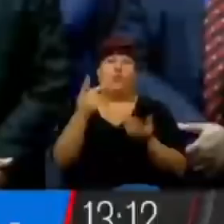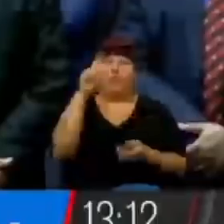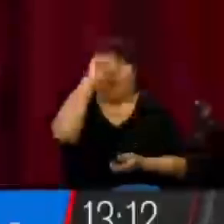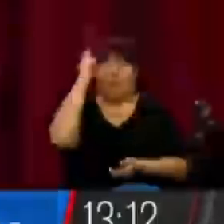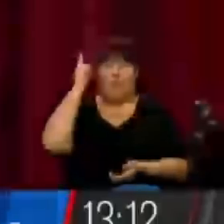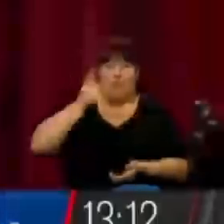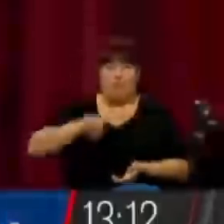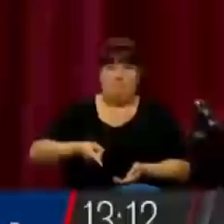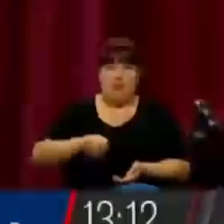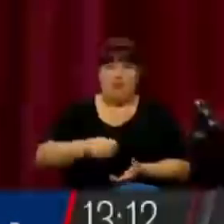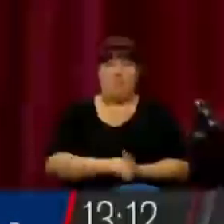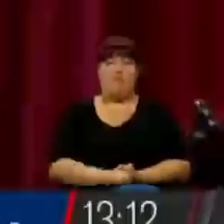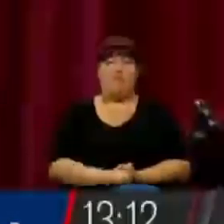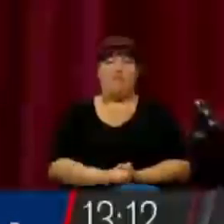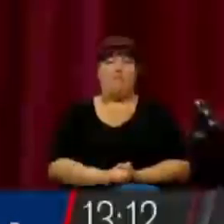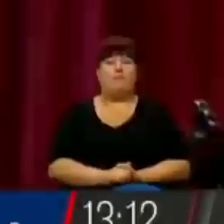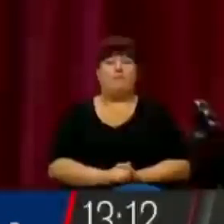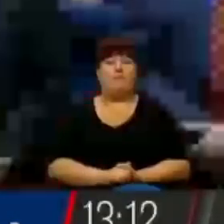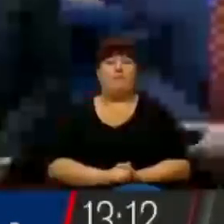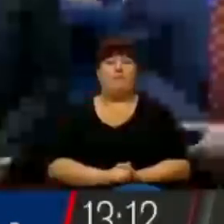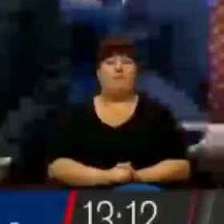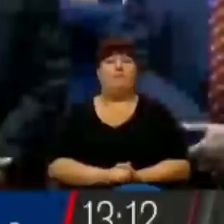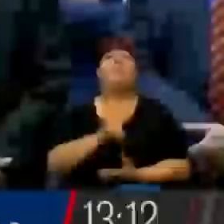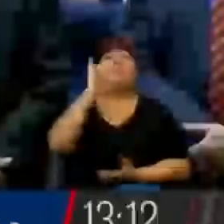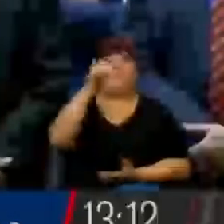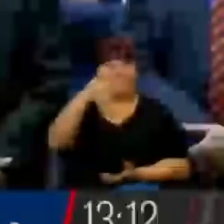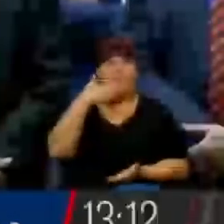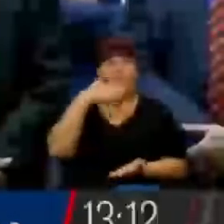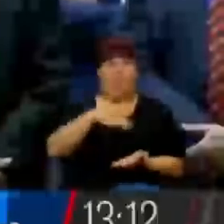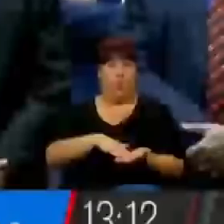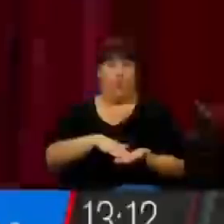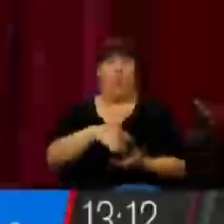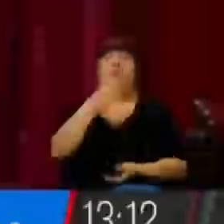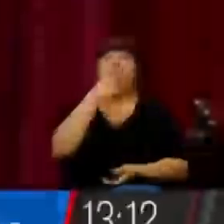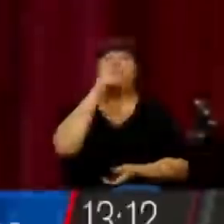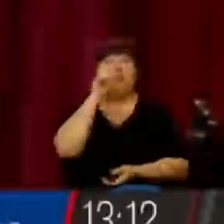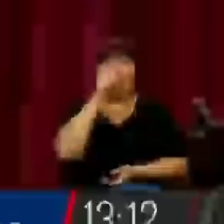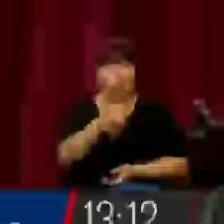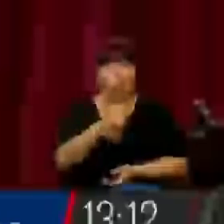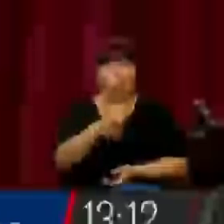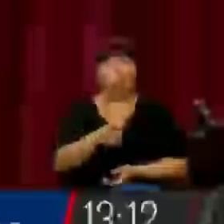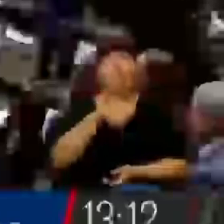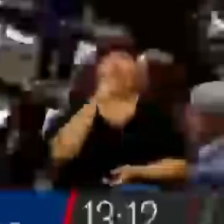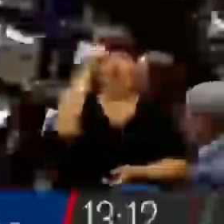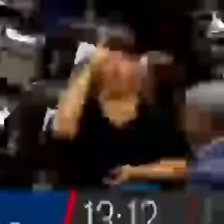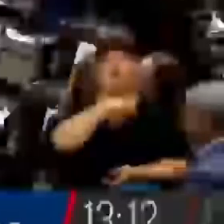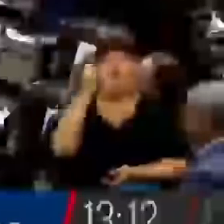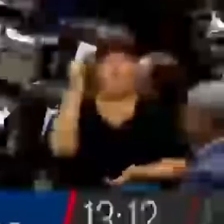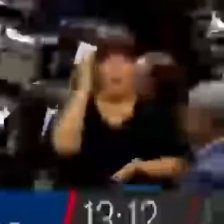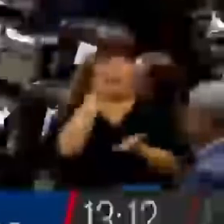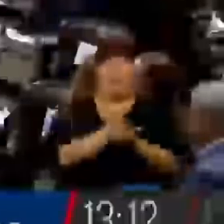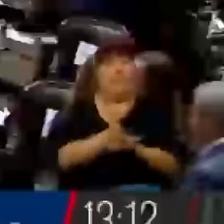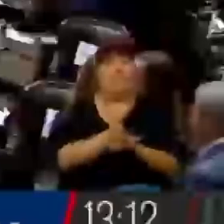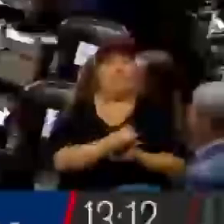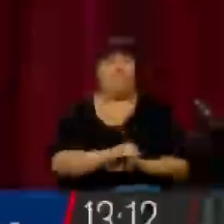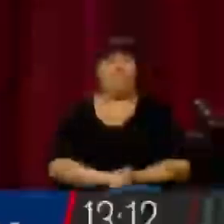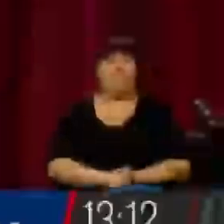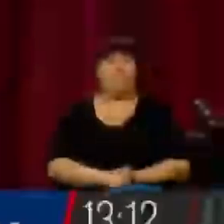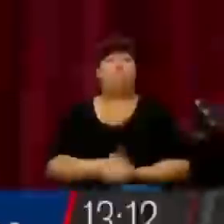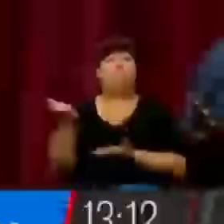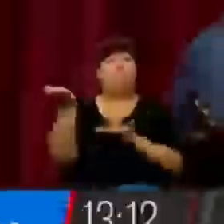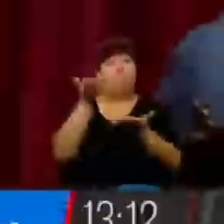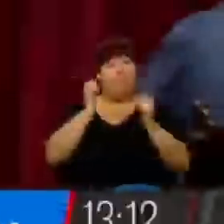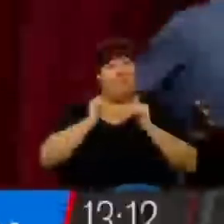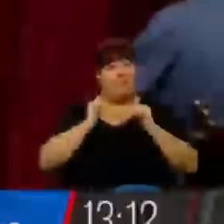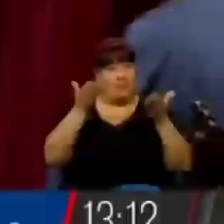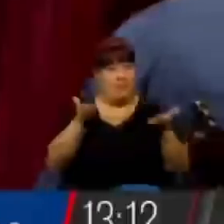lo que prescribe la Constitución Nacional. Sí, juro. Si así no lo hicierais, Dios y la patria os lo demanden. La invito